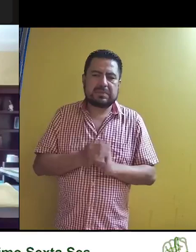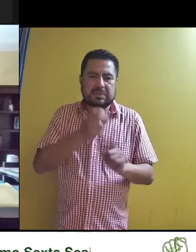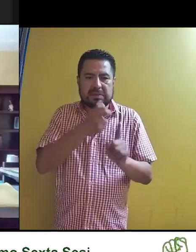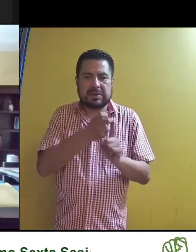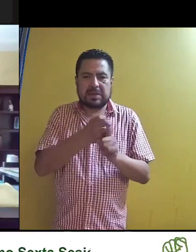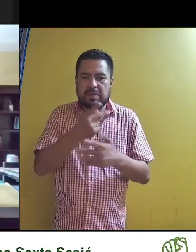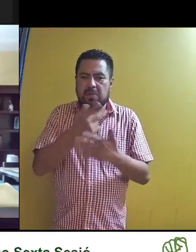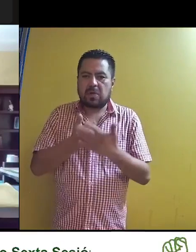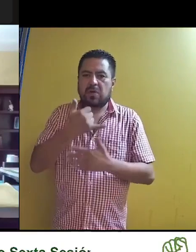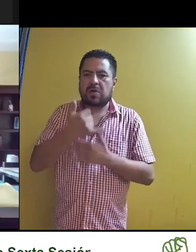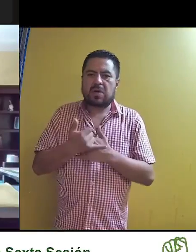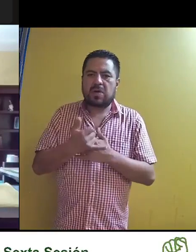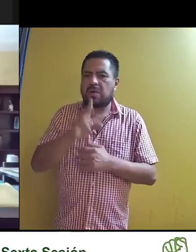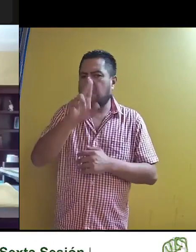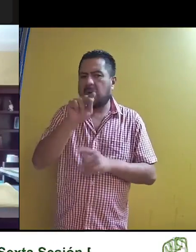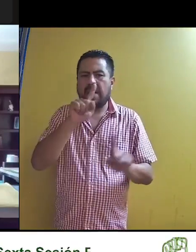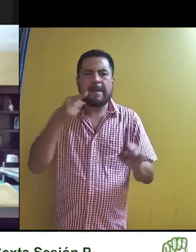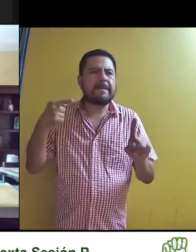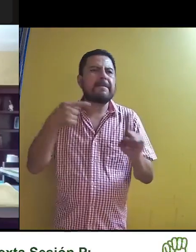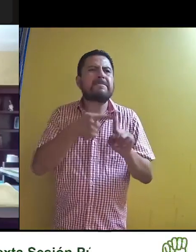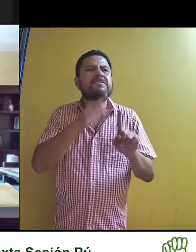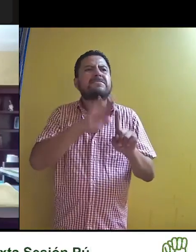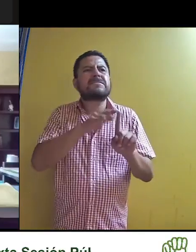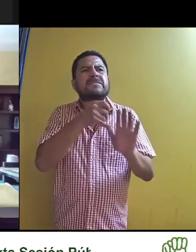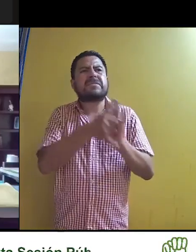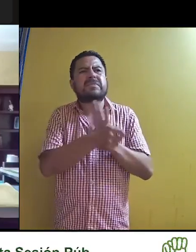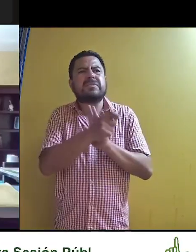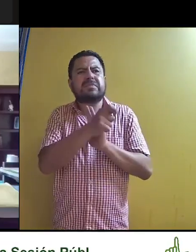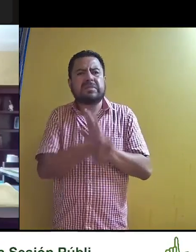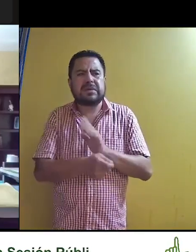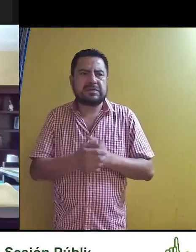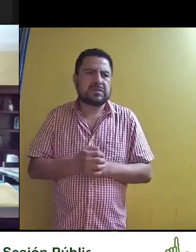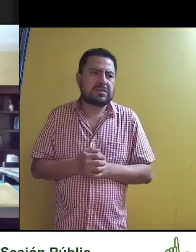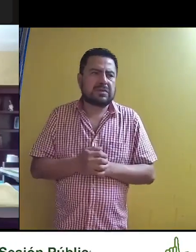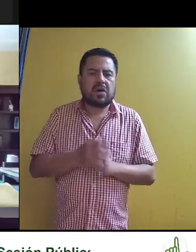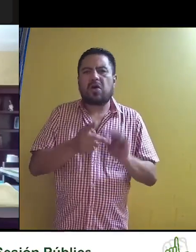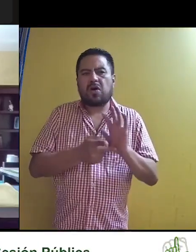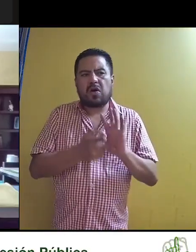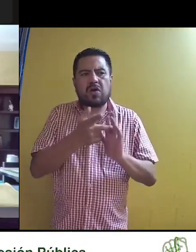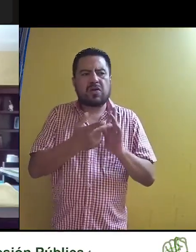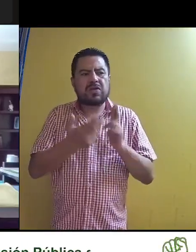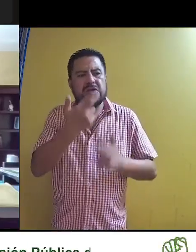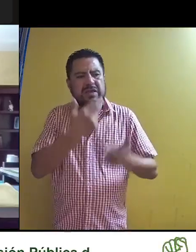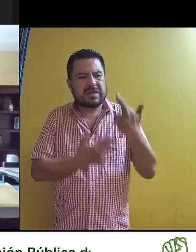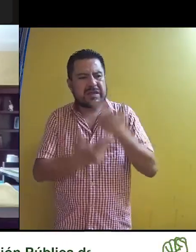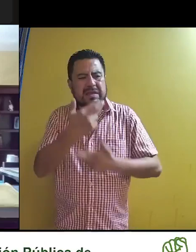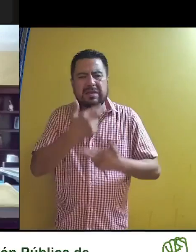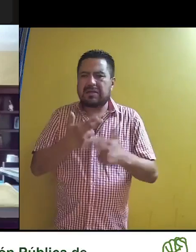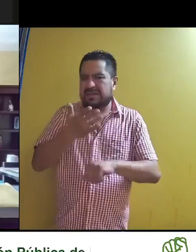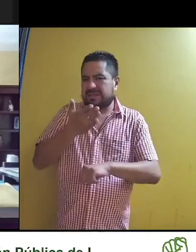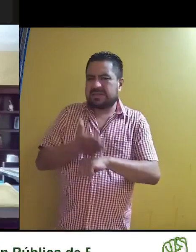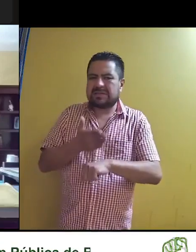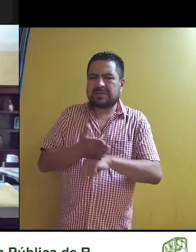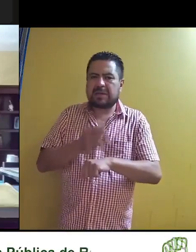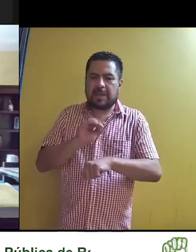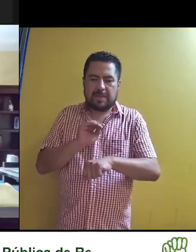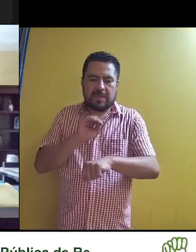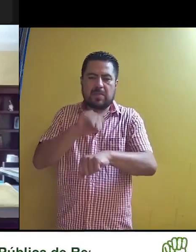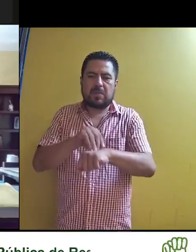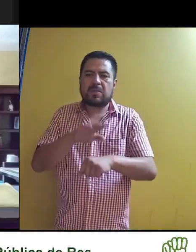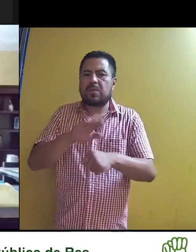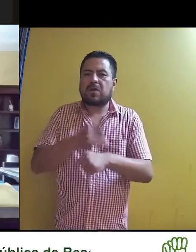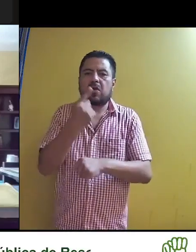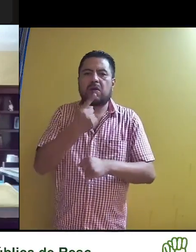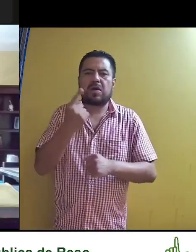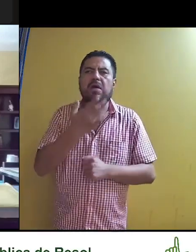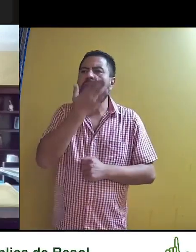este proyecto no va más allá de justamente revocar lisa y llanamente la sanción que se impuso